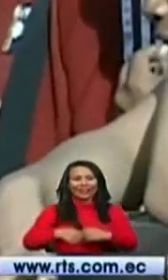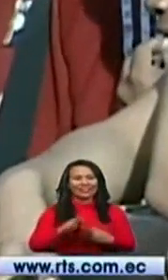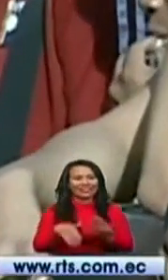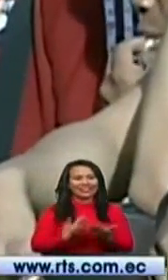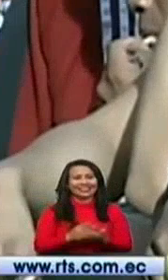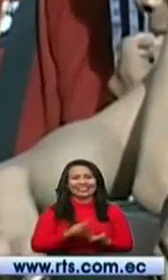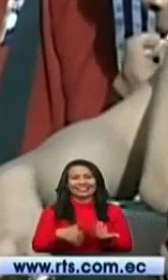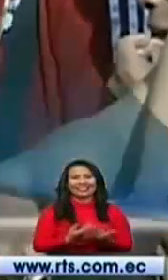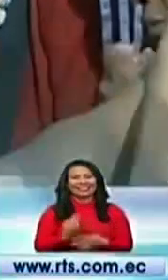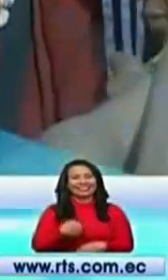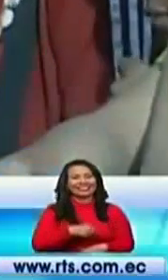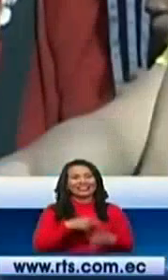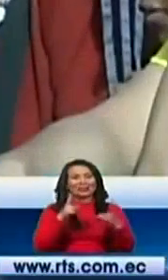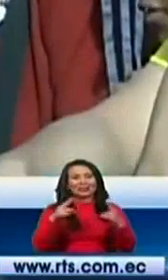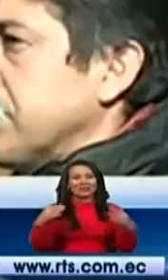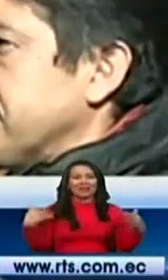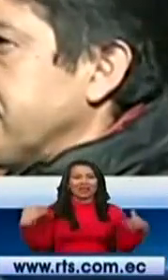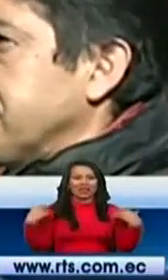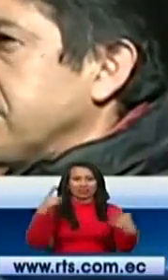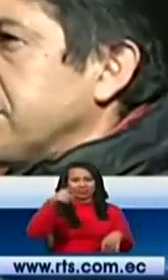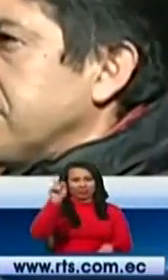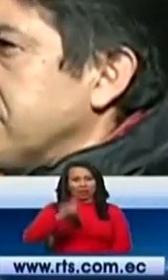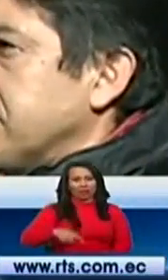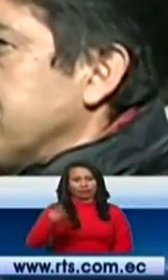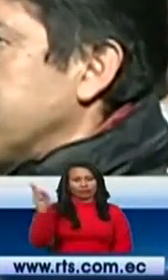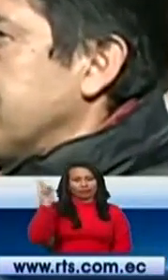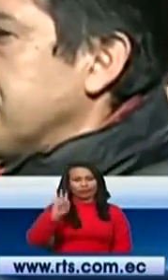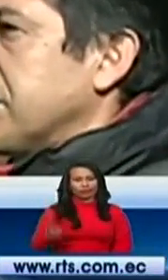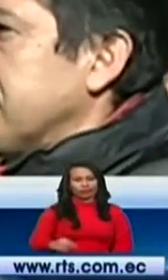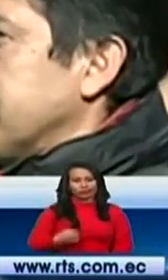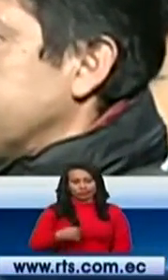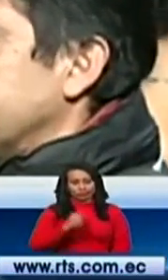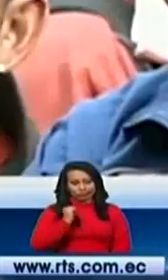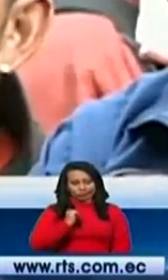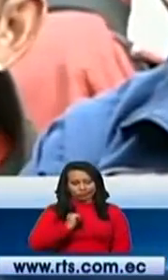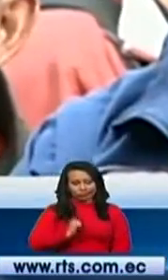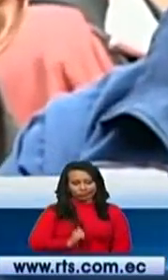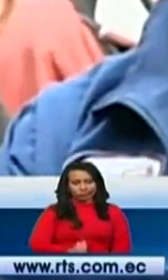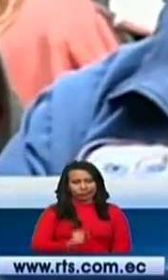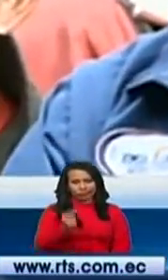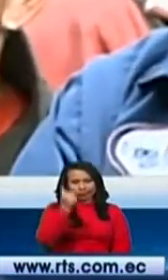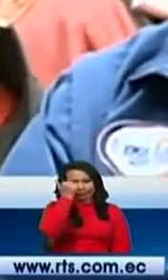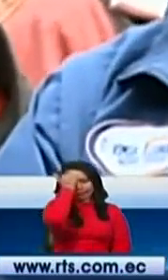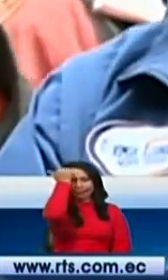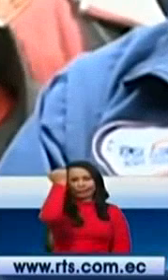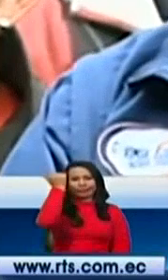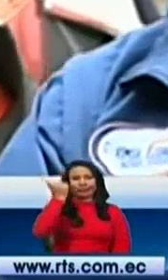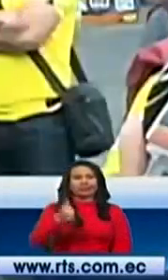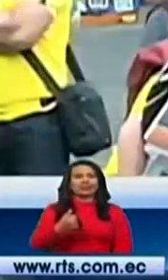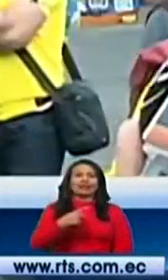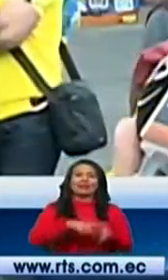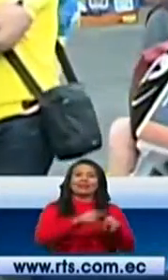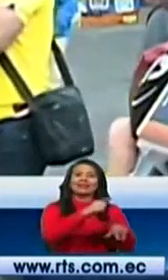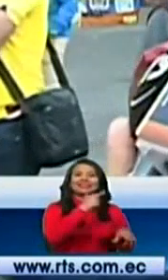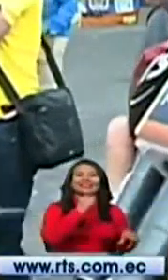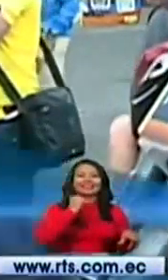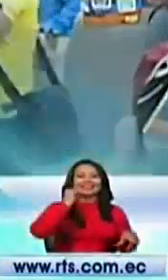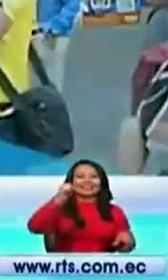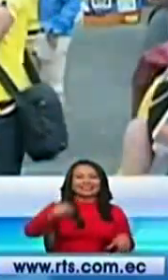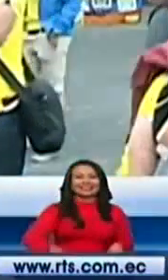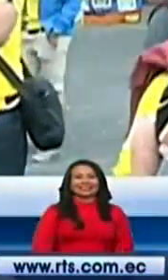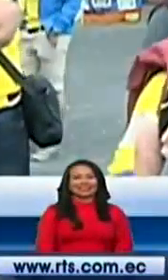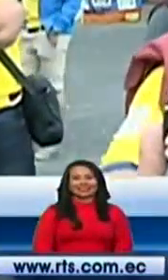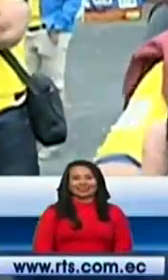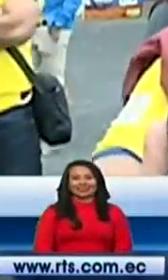Pero la misma alegría no la compartieron los venezolanos. En esta ocasión el vino tinto se lo tomó Ecuador. El